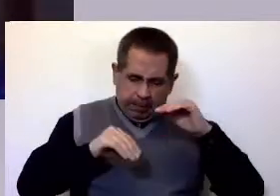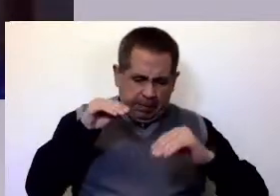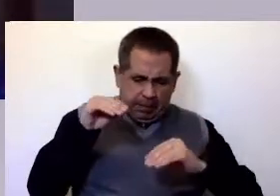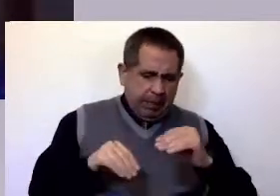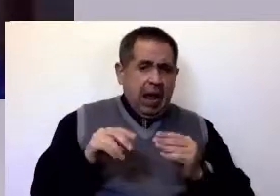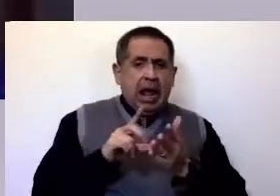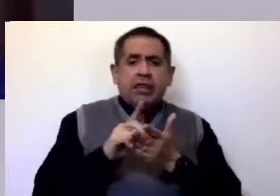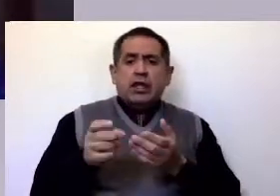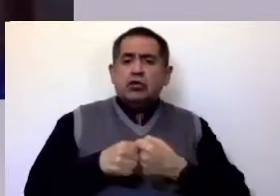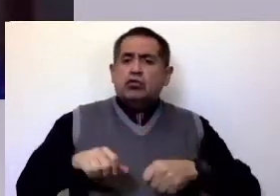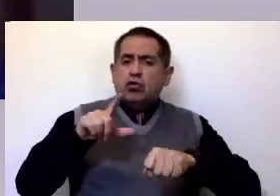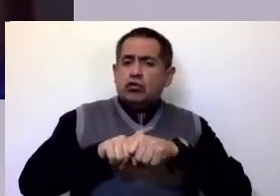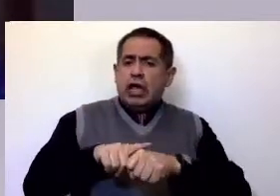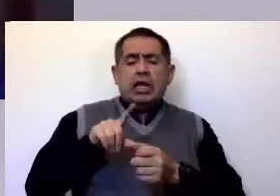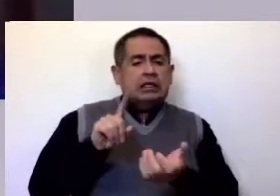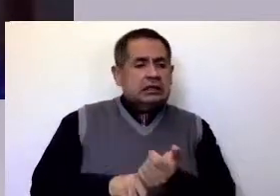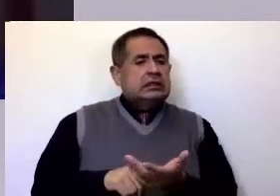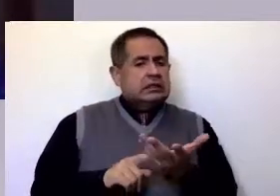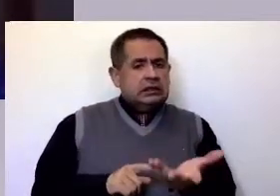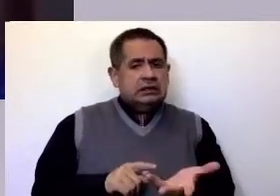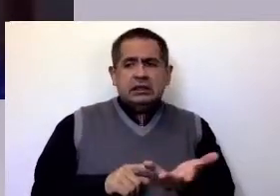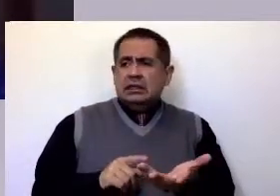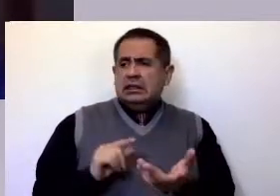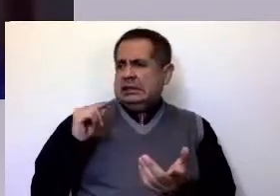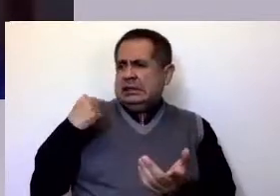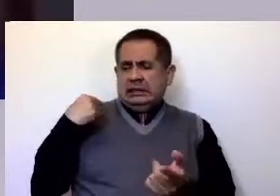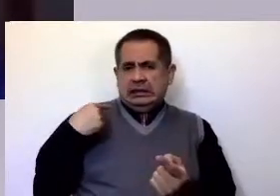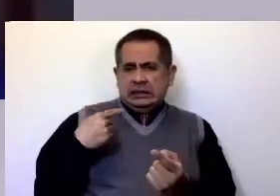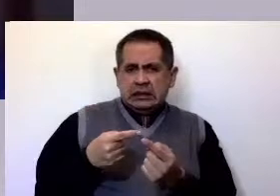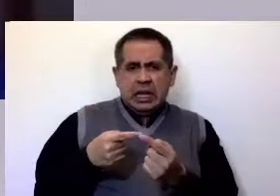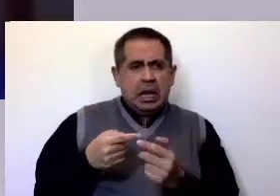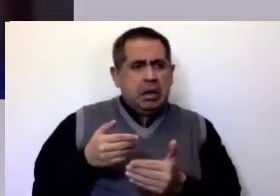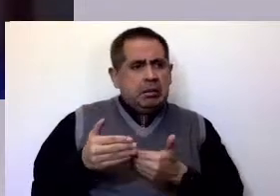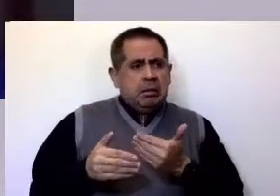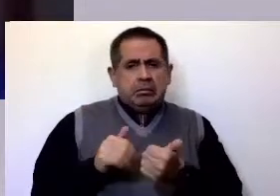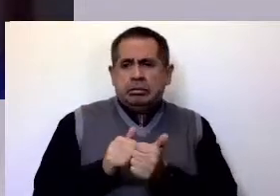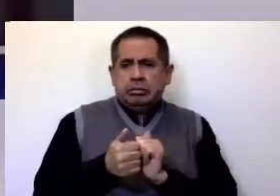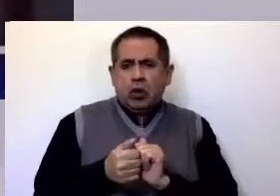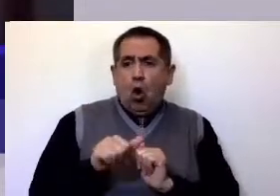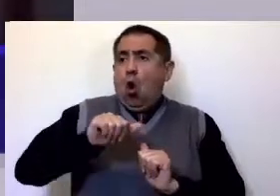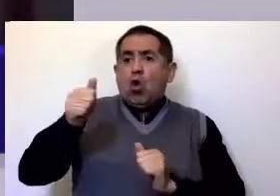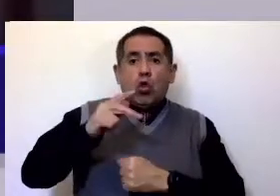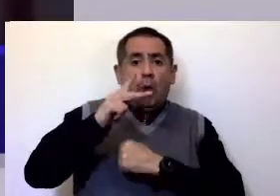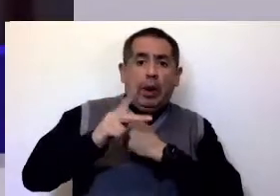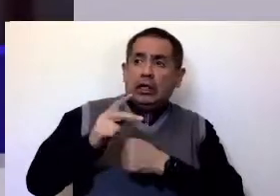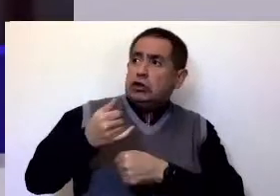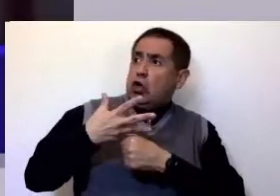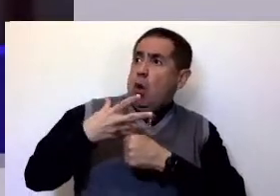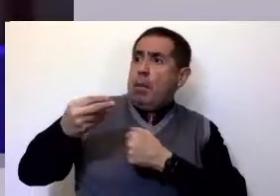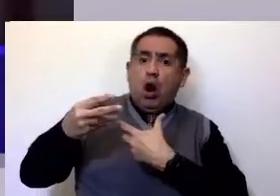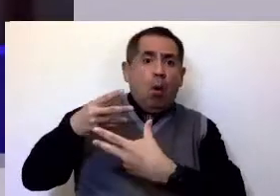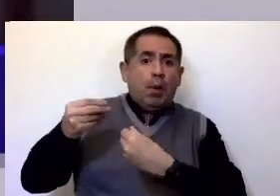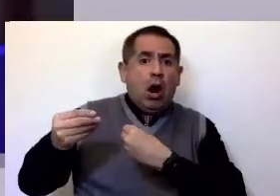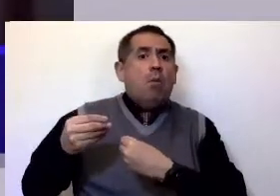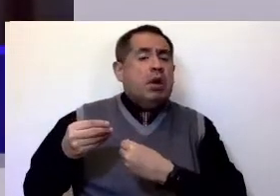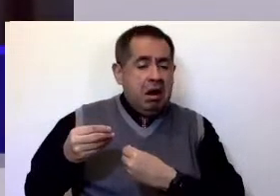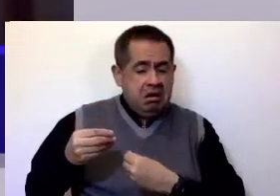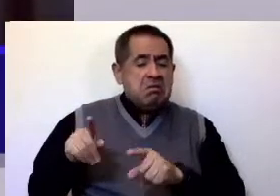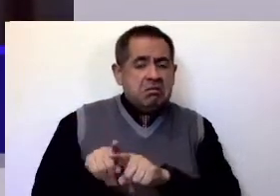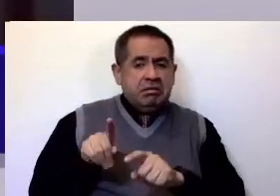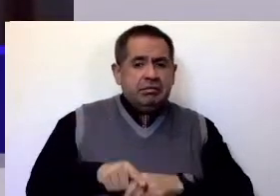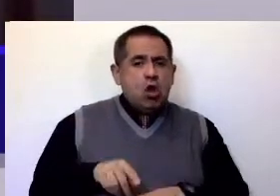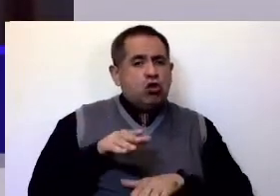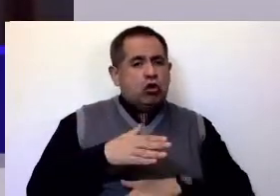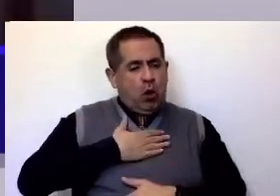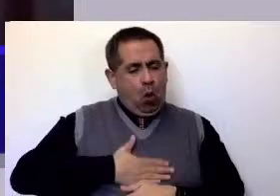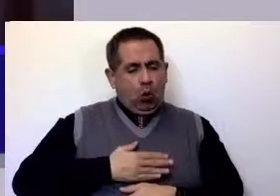un camino que pronto seguirán otros países sobre la justiciabilidad no puede decirse menos la